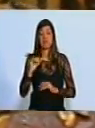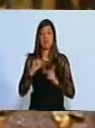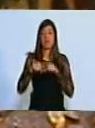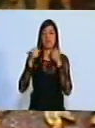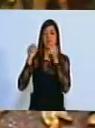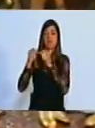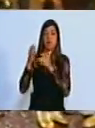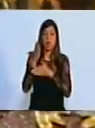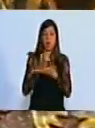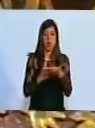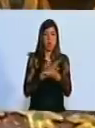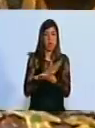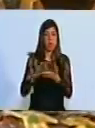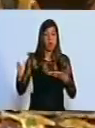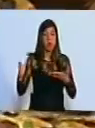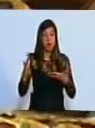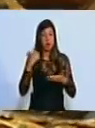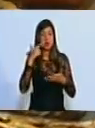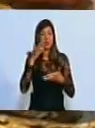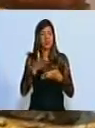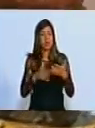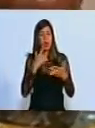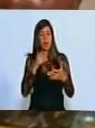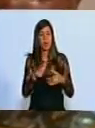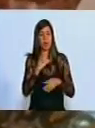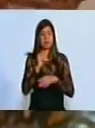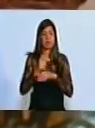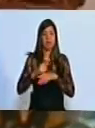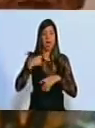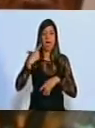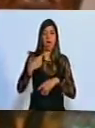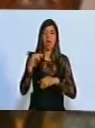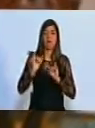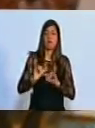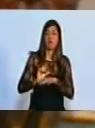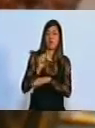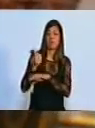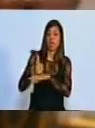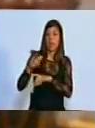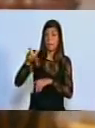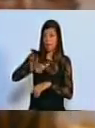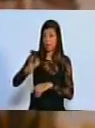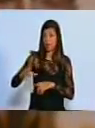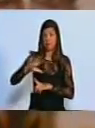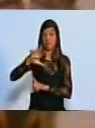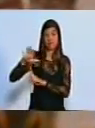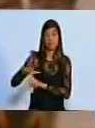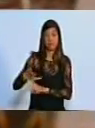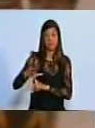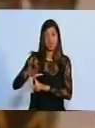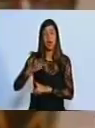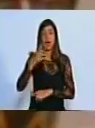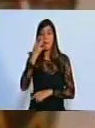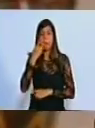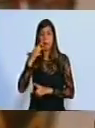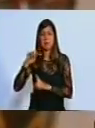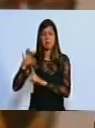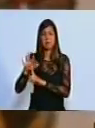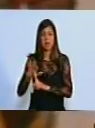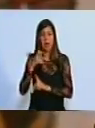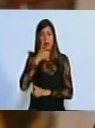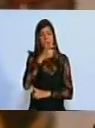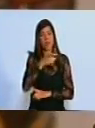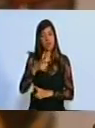se cosificara. Las causas de los dominadores se impusieron a las de los dominados y los sectores subalternos, es decir, el